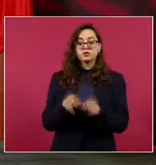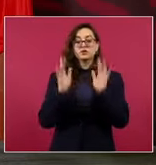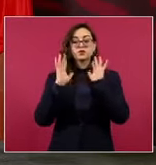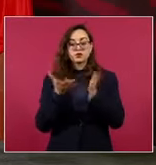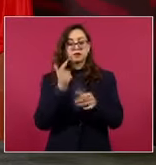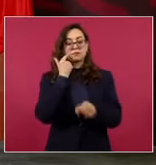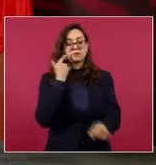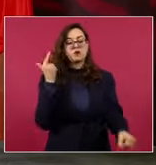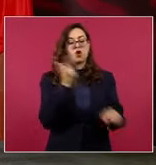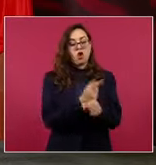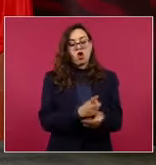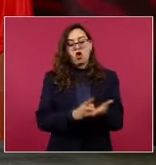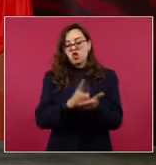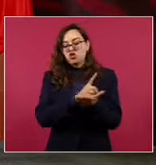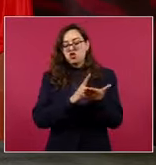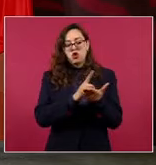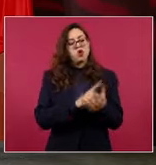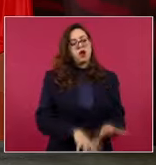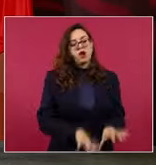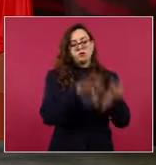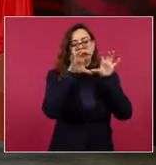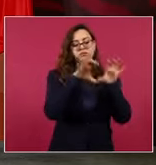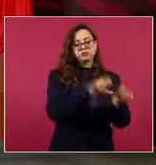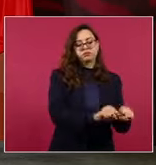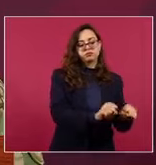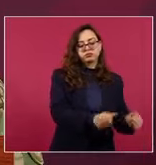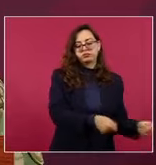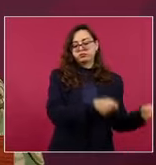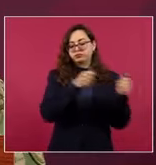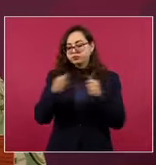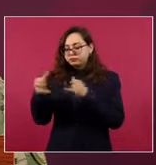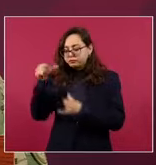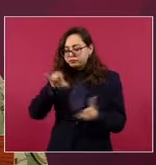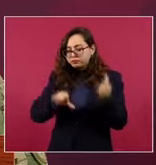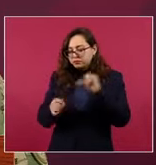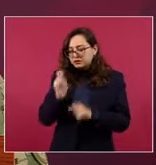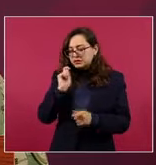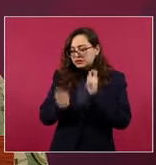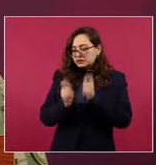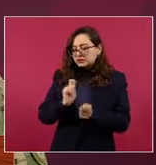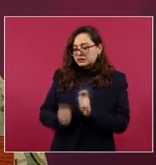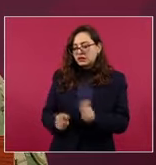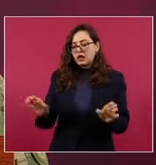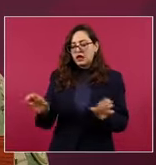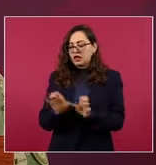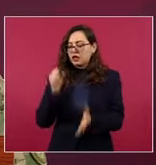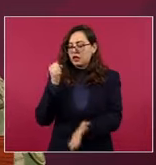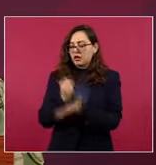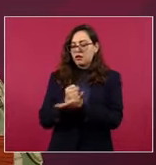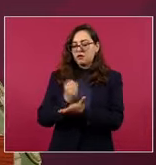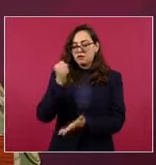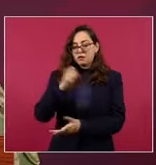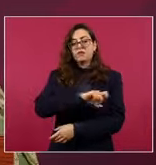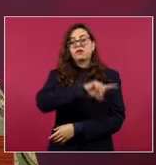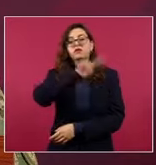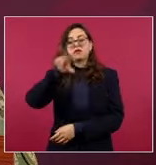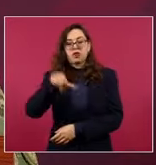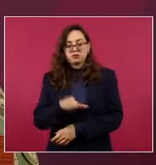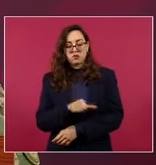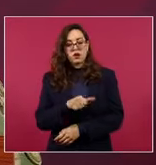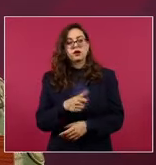decomise llevarla a ese laboratorio para darle su certificación de qué tipo de droga es y legalmente poder llevar a cabo